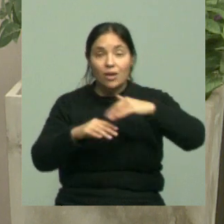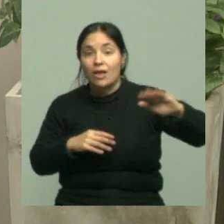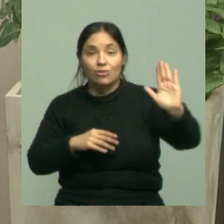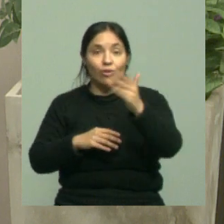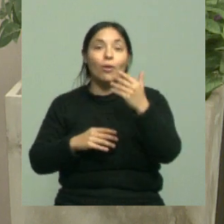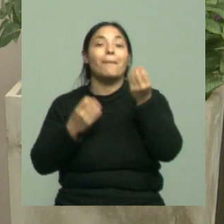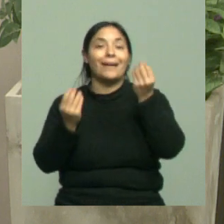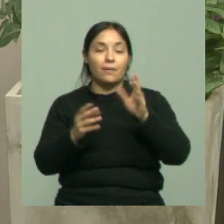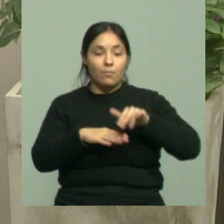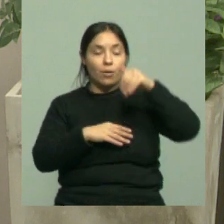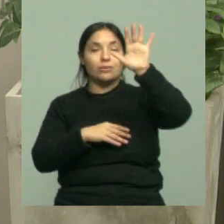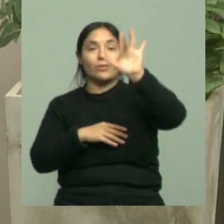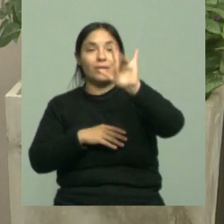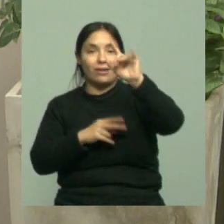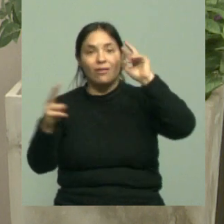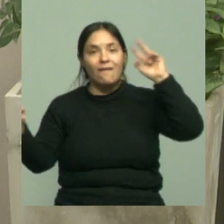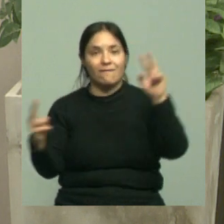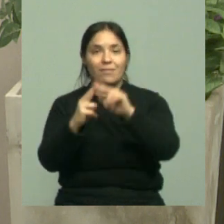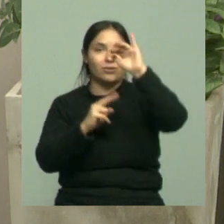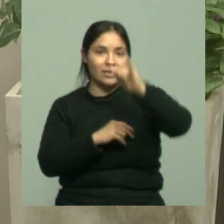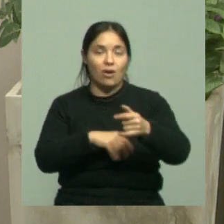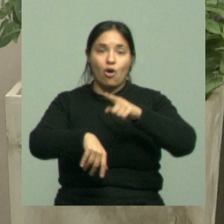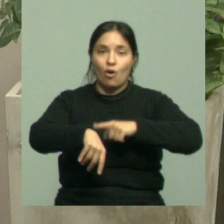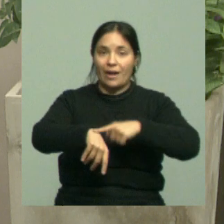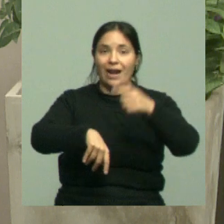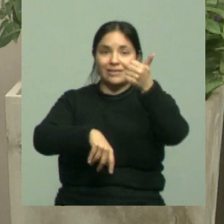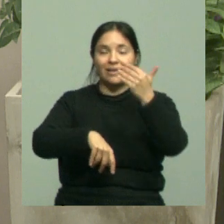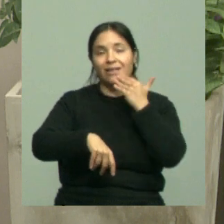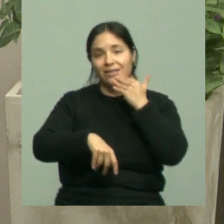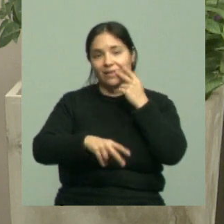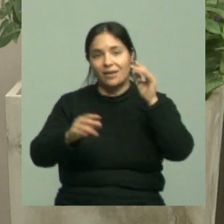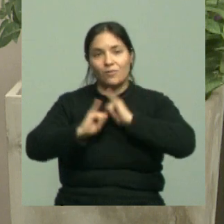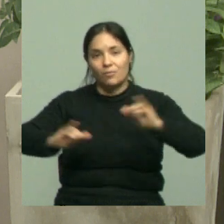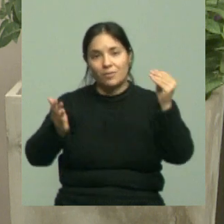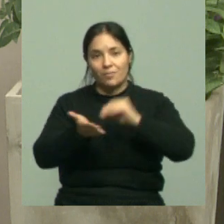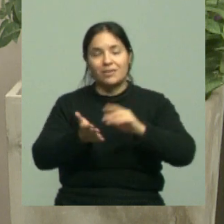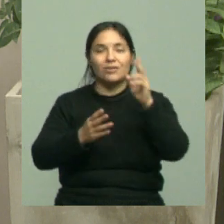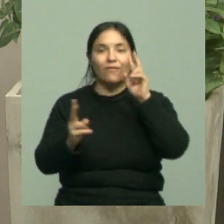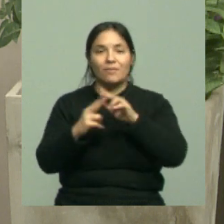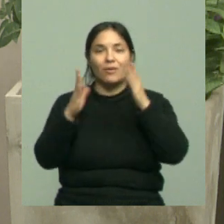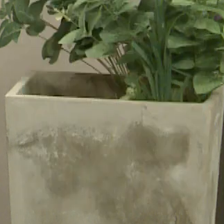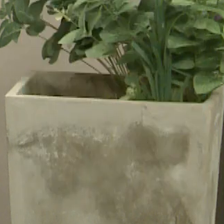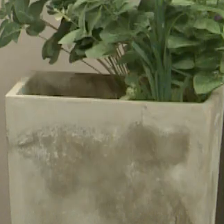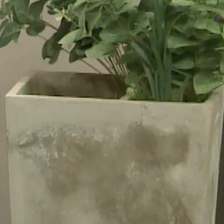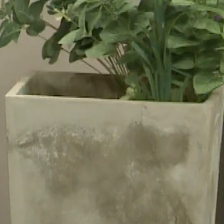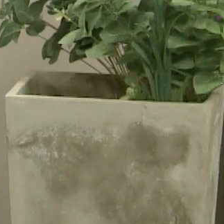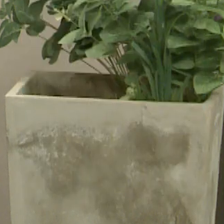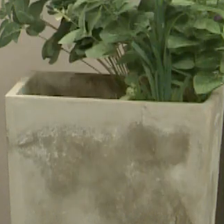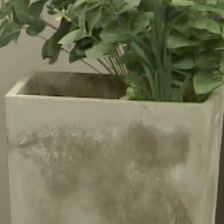el próximo miércoles nos reencontremos a las 6 de la tarde con más apuntes. Será hasta ese momento. Muchas gracias.